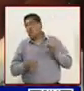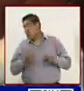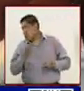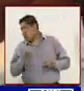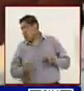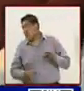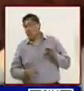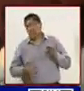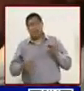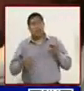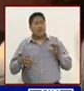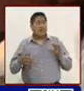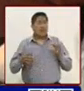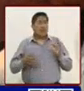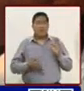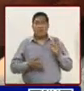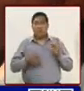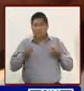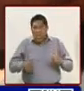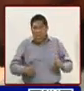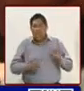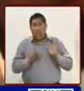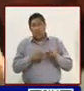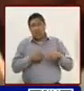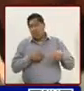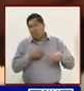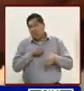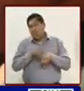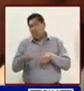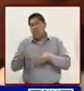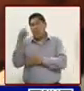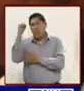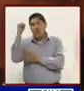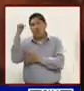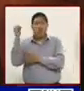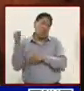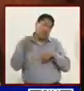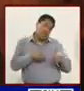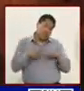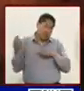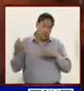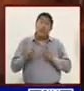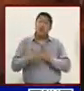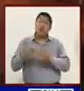viene aquí a La Paz, que luego se va a Sucre, en fin, es por eso que el ministerio les envía un comunicado y les dice, bueno, se